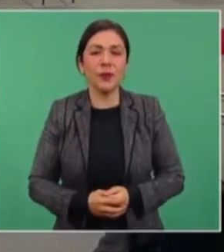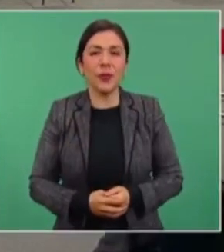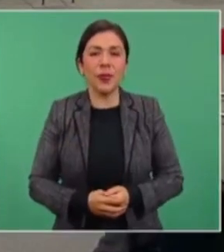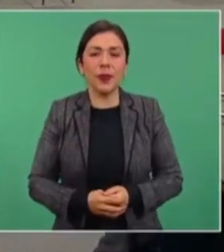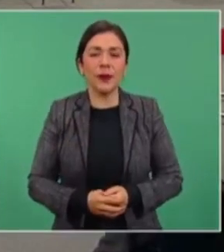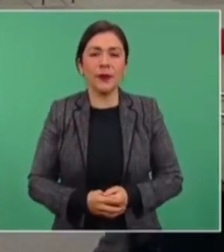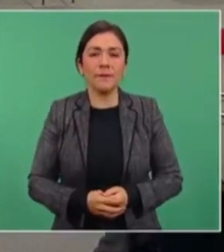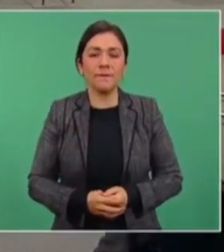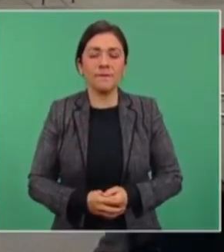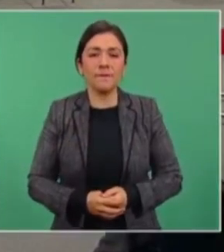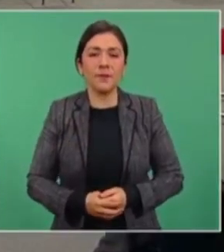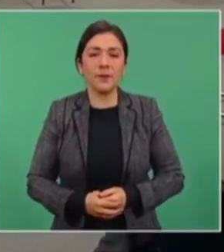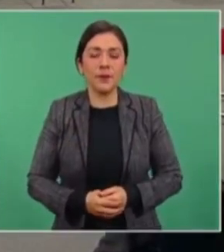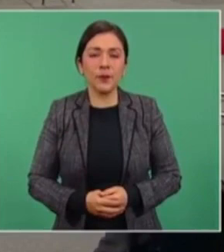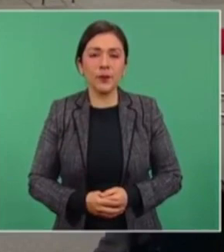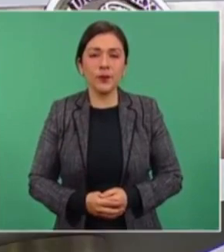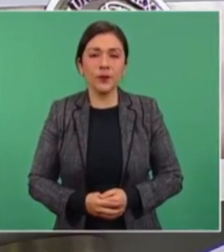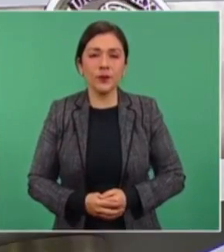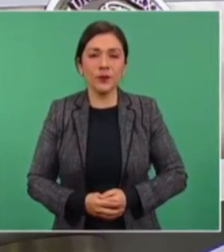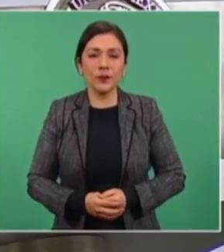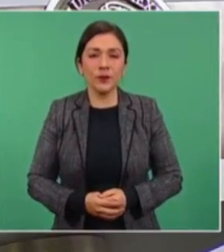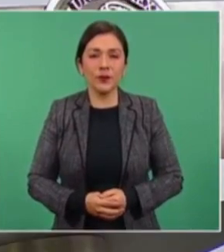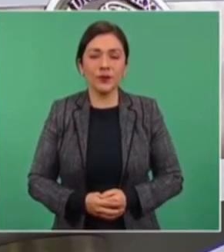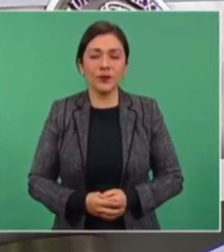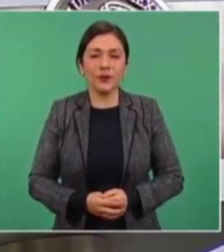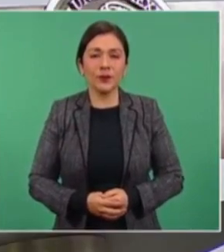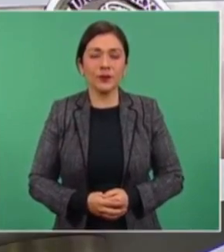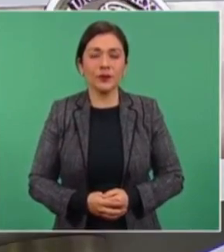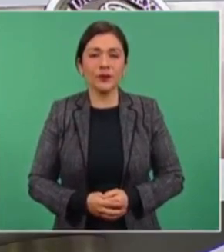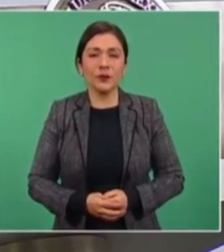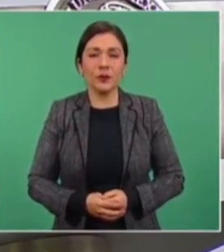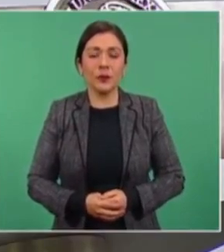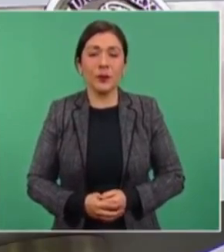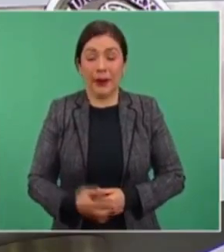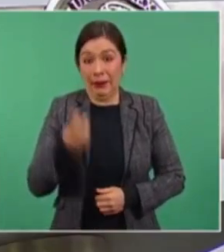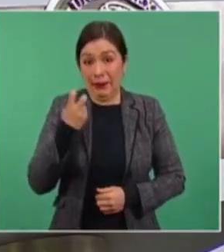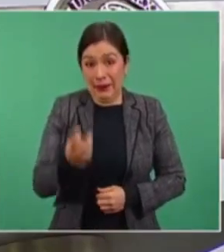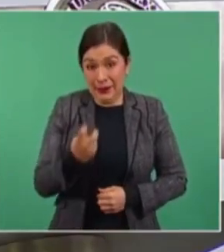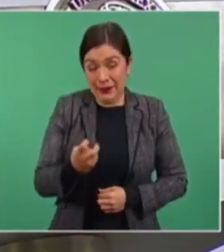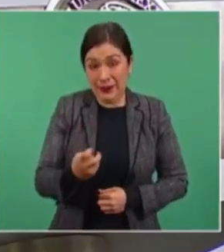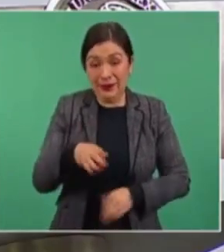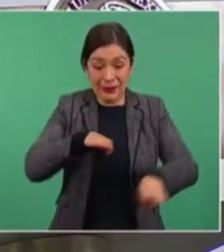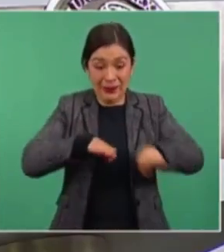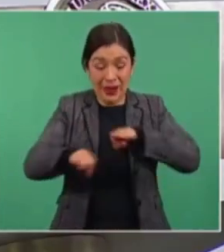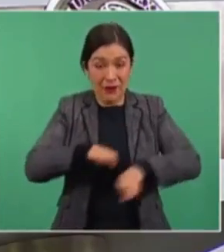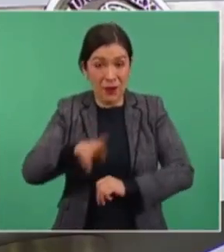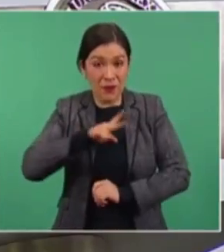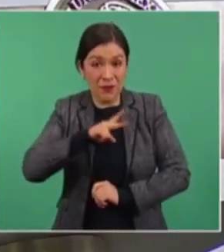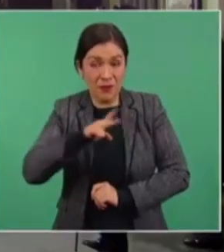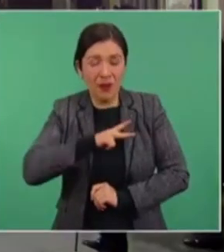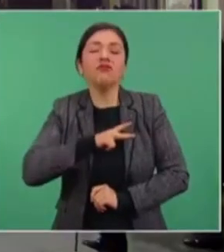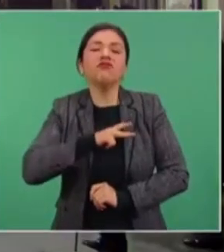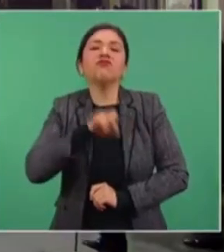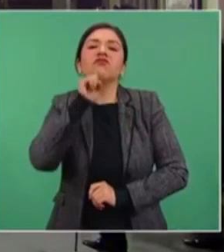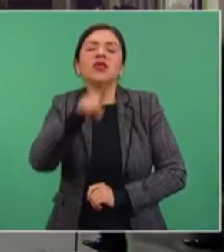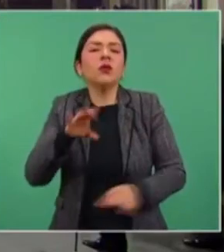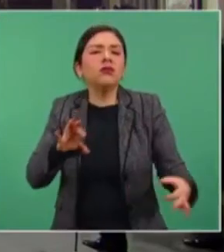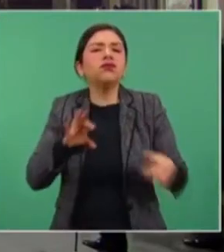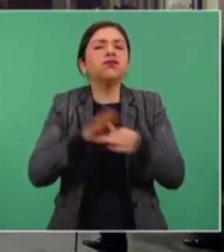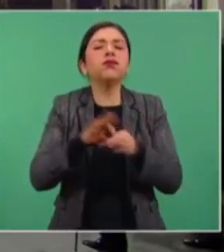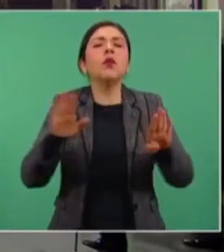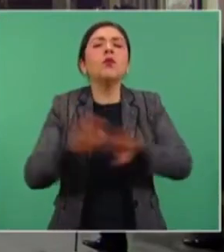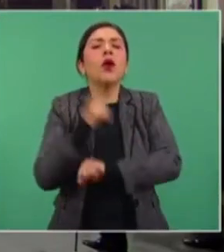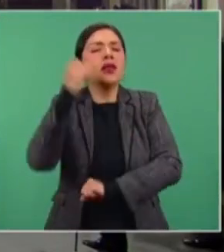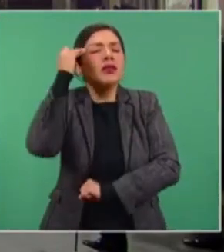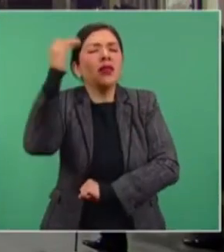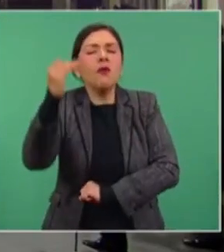Esta mi labor ha respondido a una etapa importante de cambios en